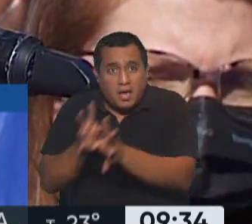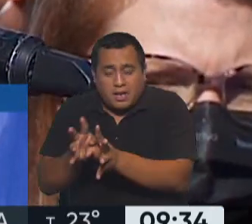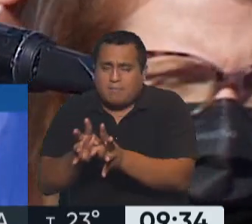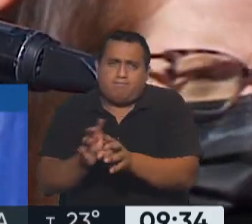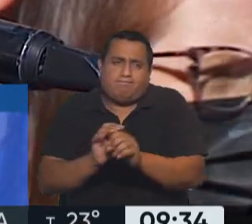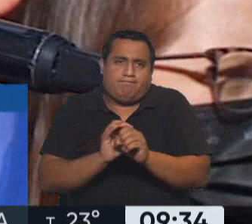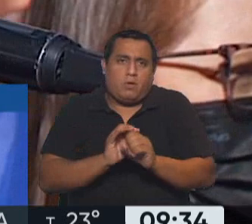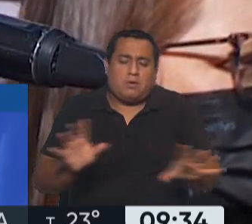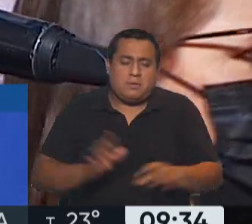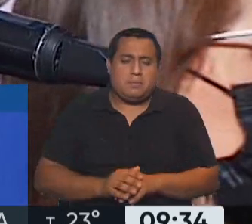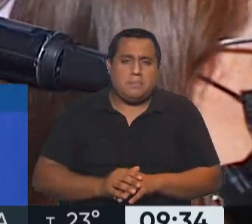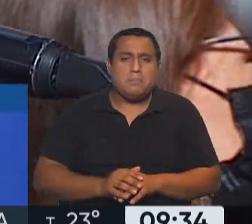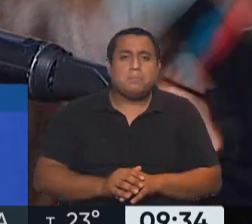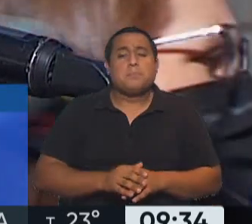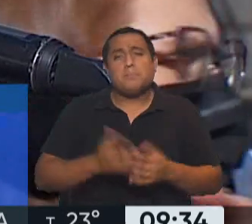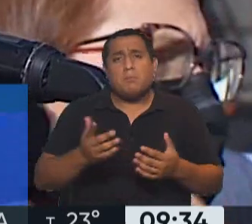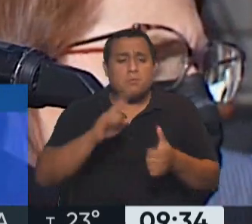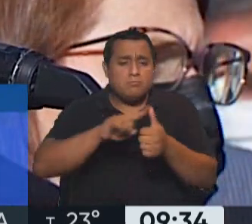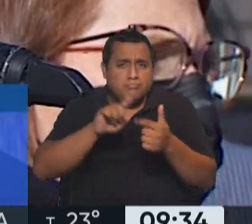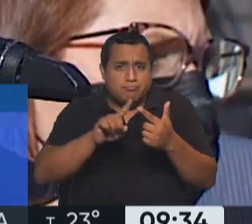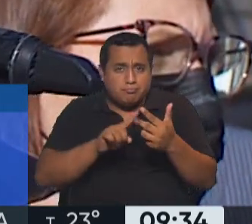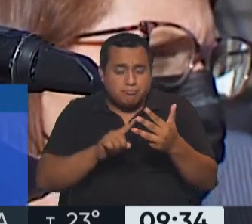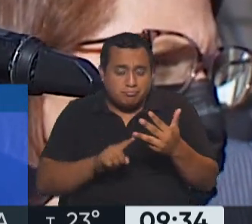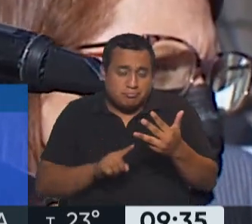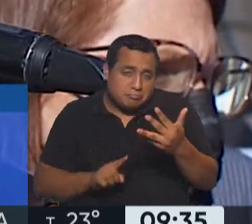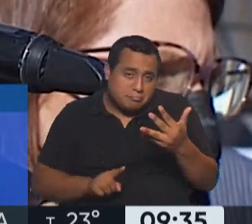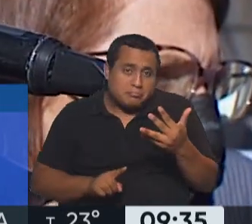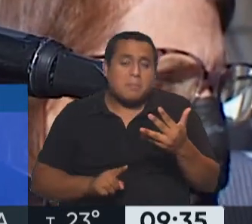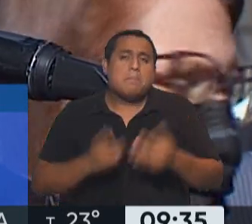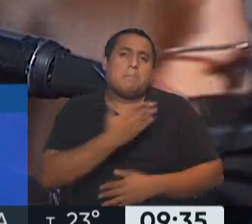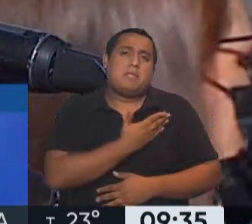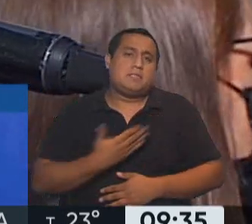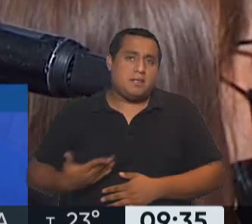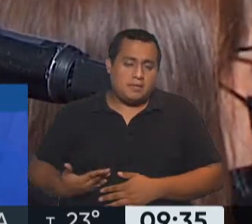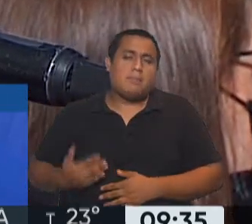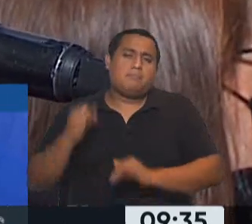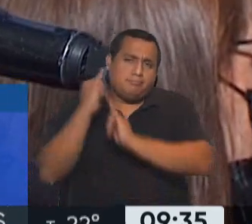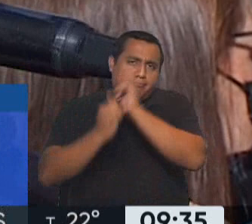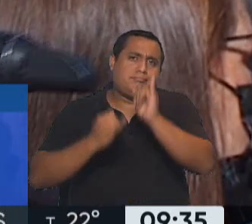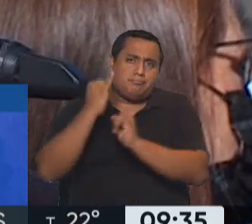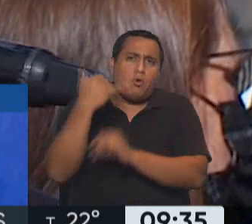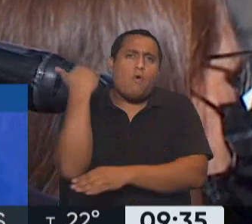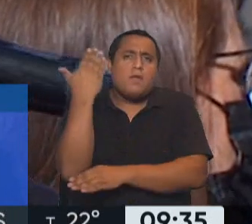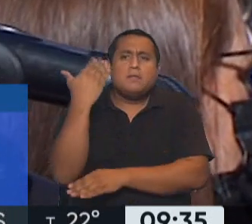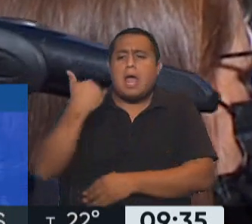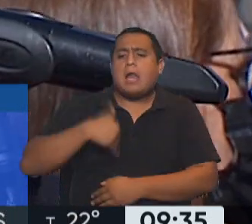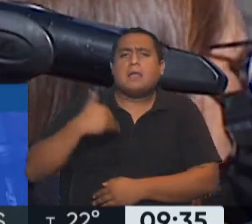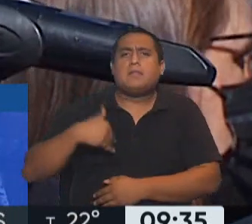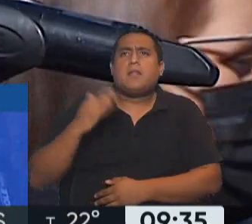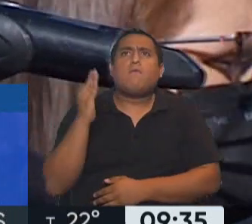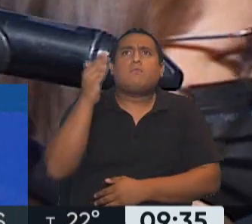produce. Así que en ese contexto y en ese marco, el presidente nos va a hablar de cómo sigue la Argentina para